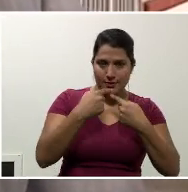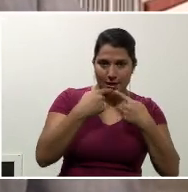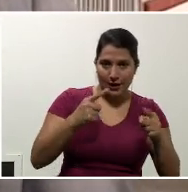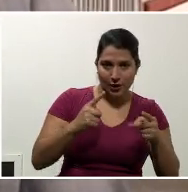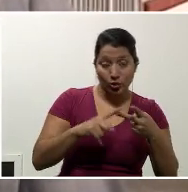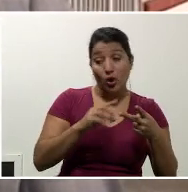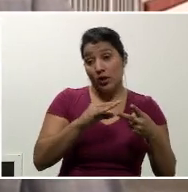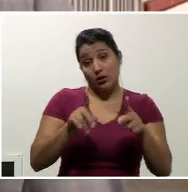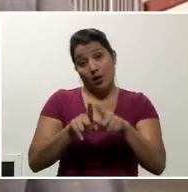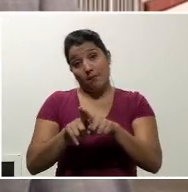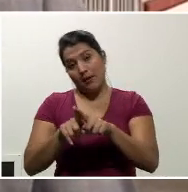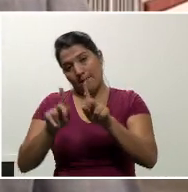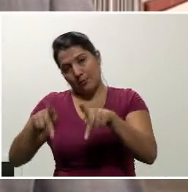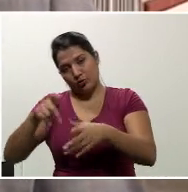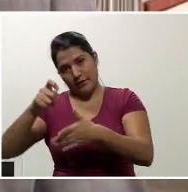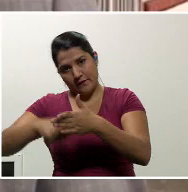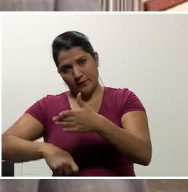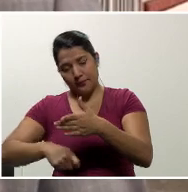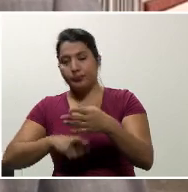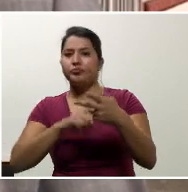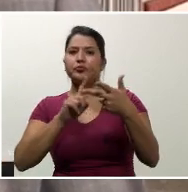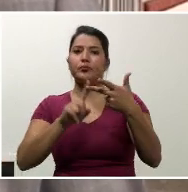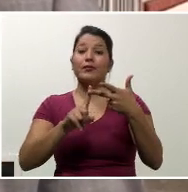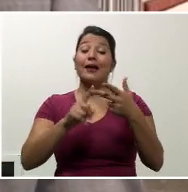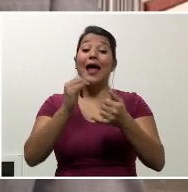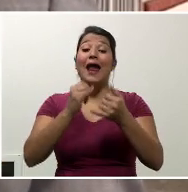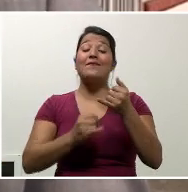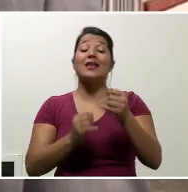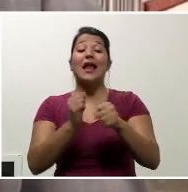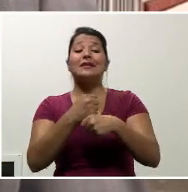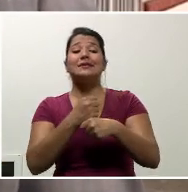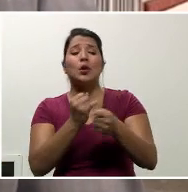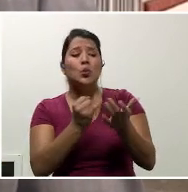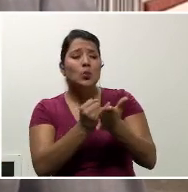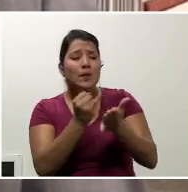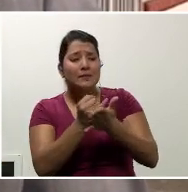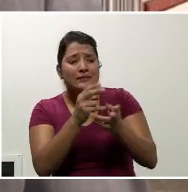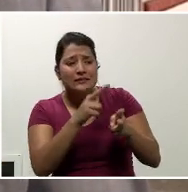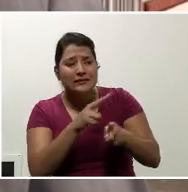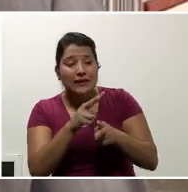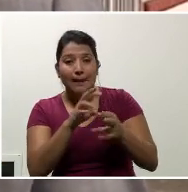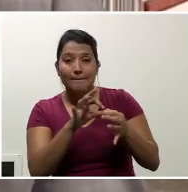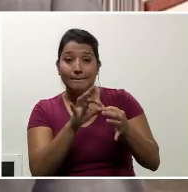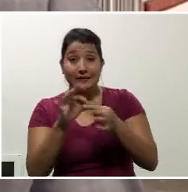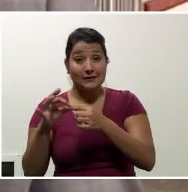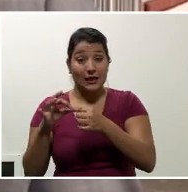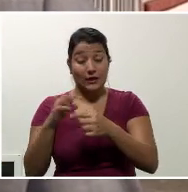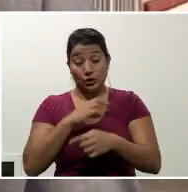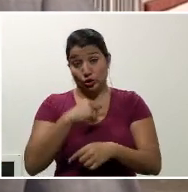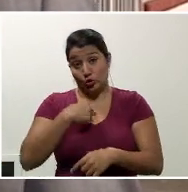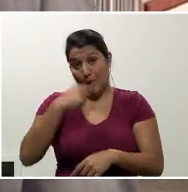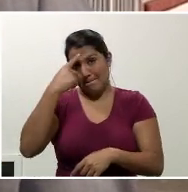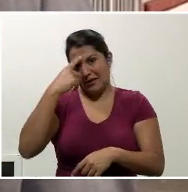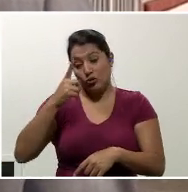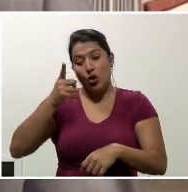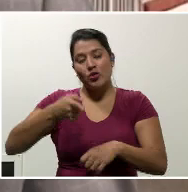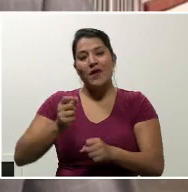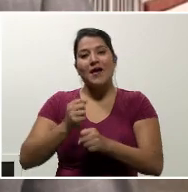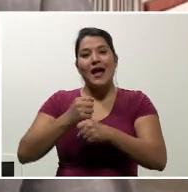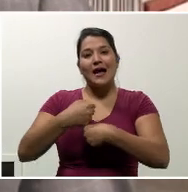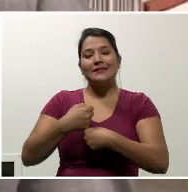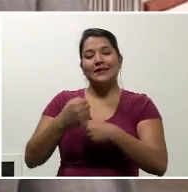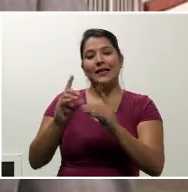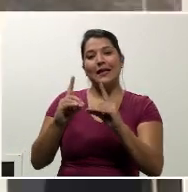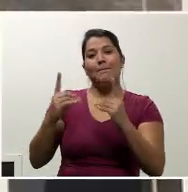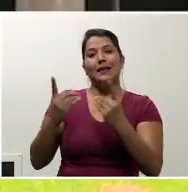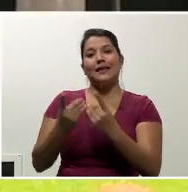proceder posteriormente con un peritaje especializado que yo diría que tendría que realizar la sección de delitos informáticos